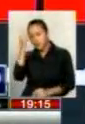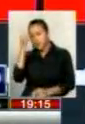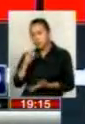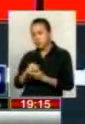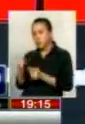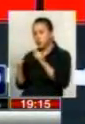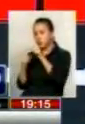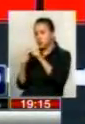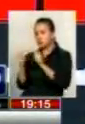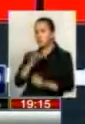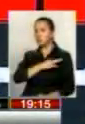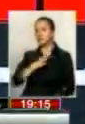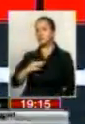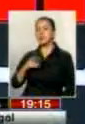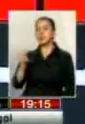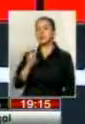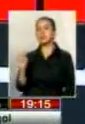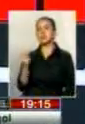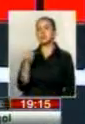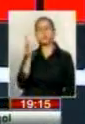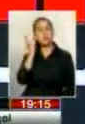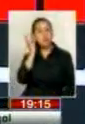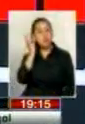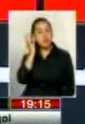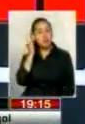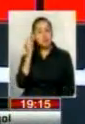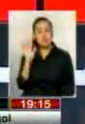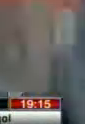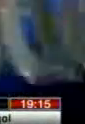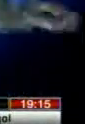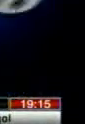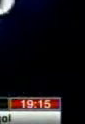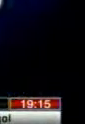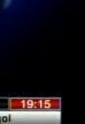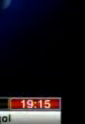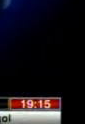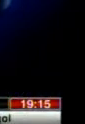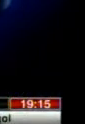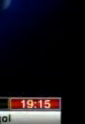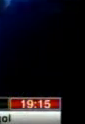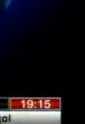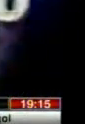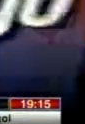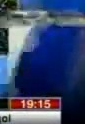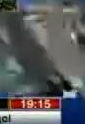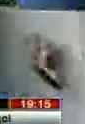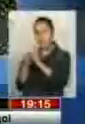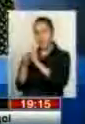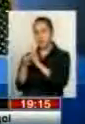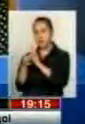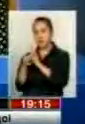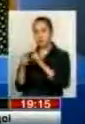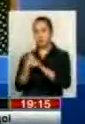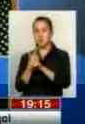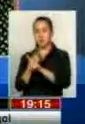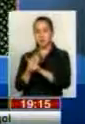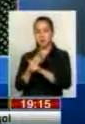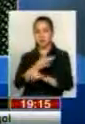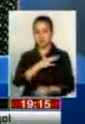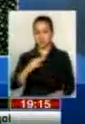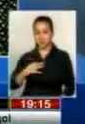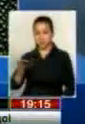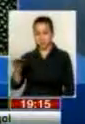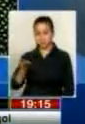contacto con la ministra del CERNAM, quien junto al titular de Justicia están analizando esta iniciativa. Le queremos agradecer mucho la posibilidad de conversar, ministra.